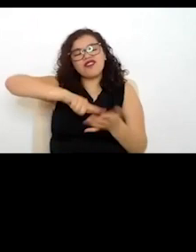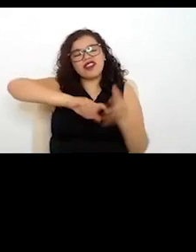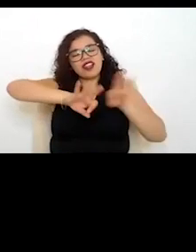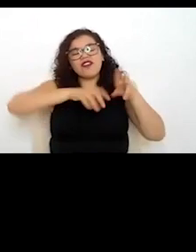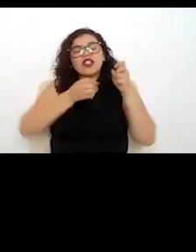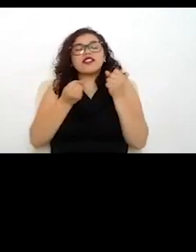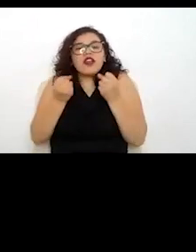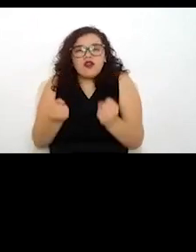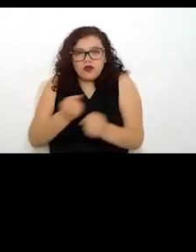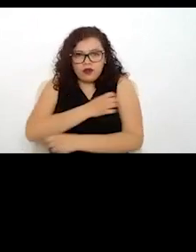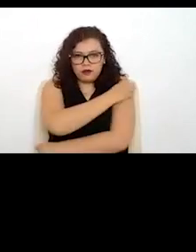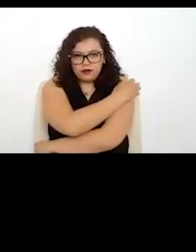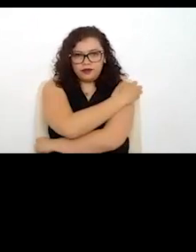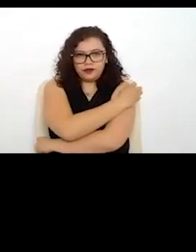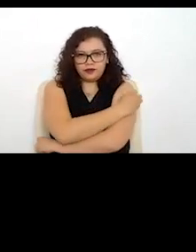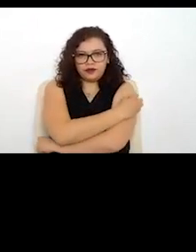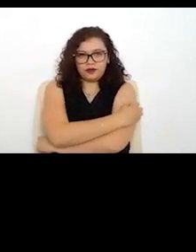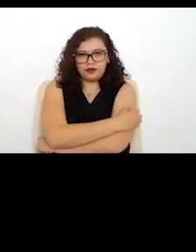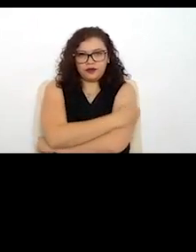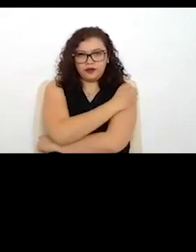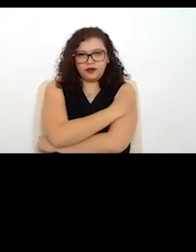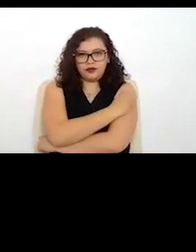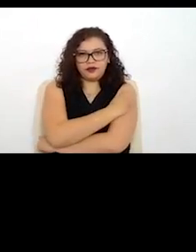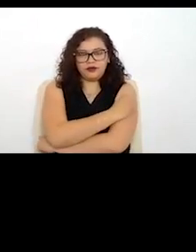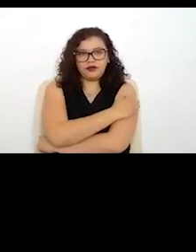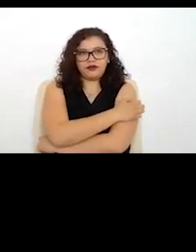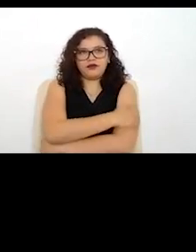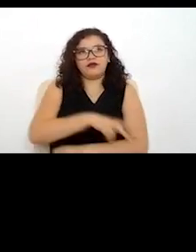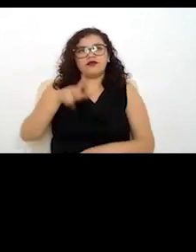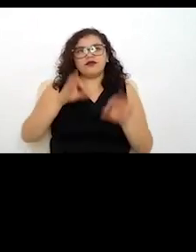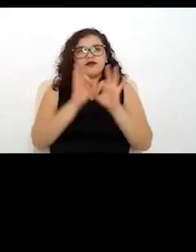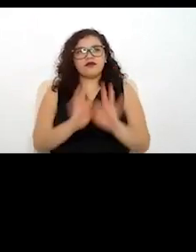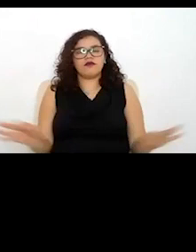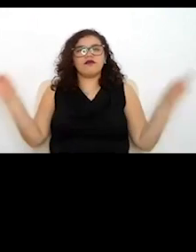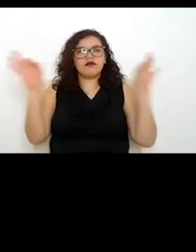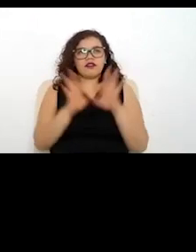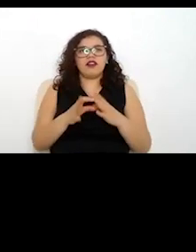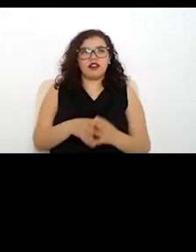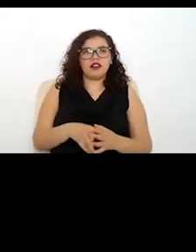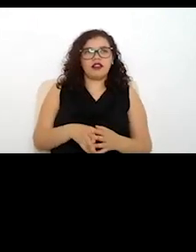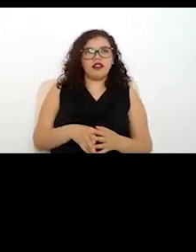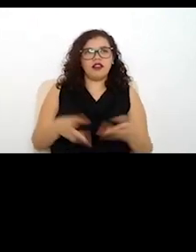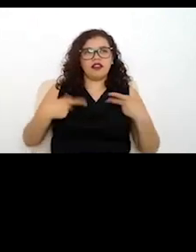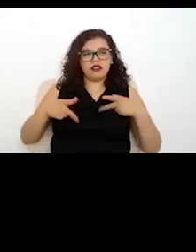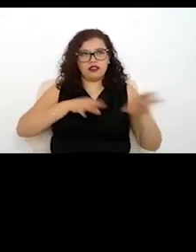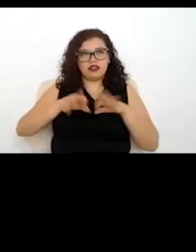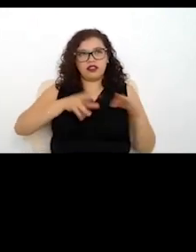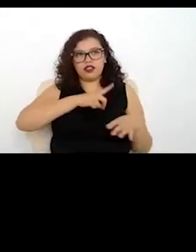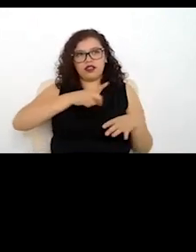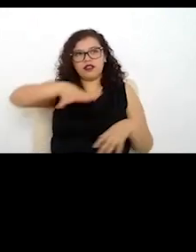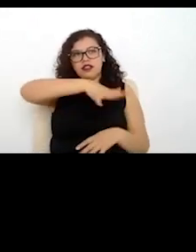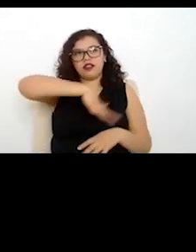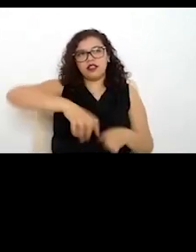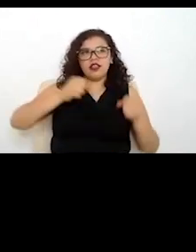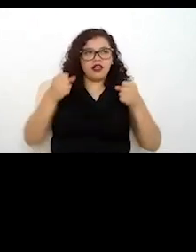trabajo es uno de los pilares más importantes y pues obviamente los trabajadores tienen que tener ese espacio seguro para poder